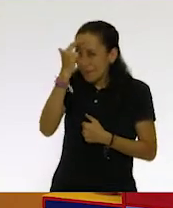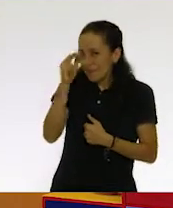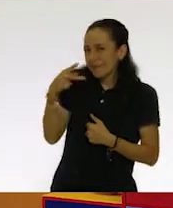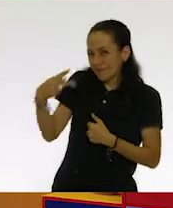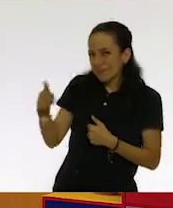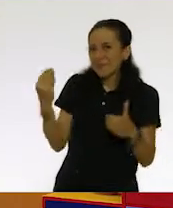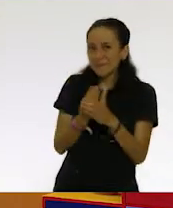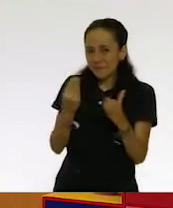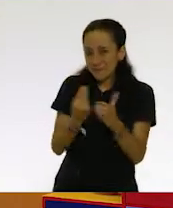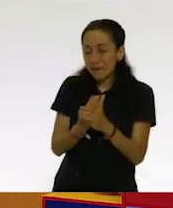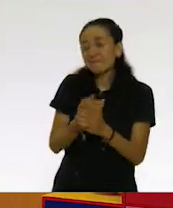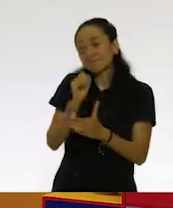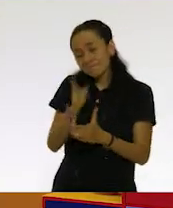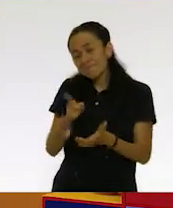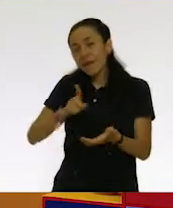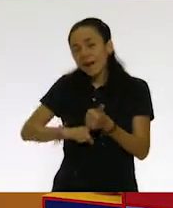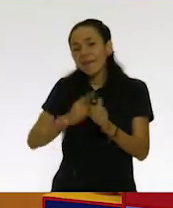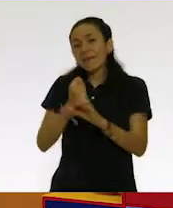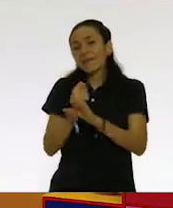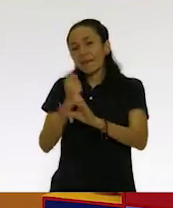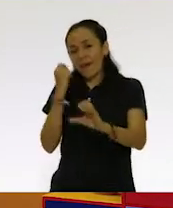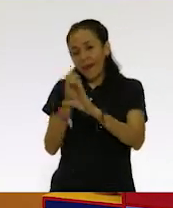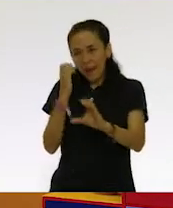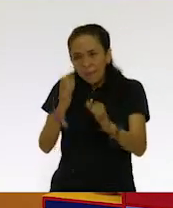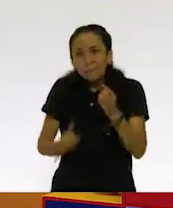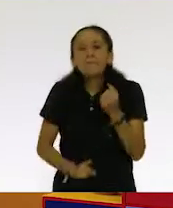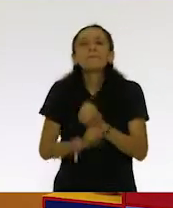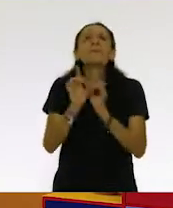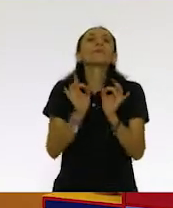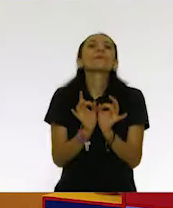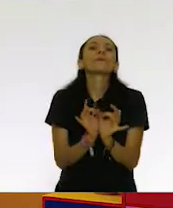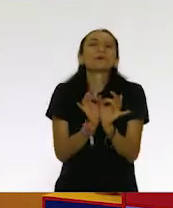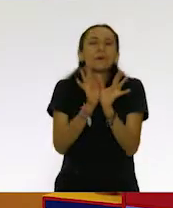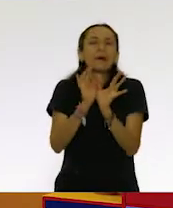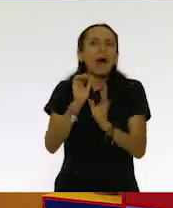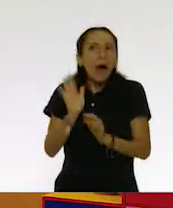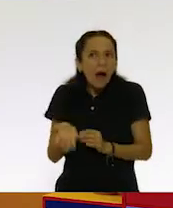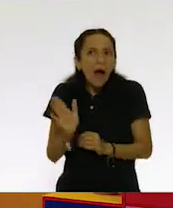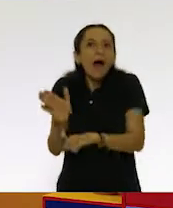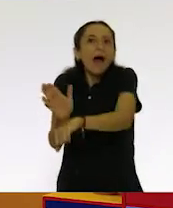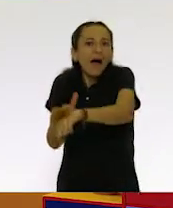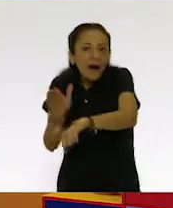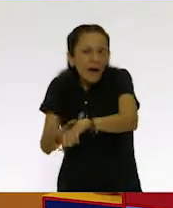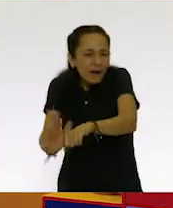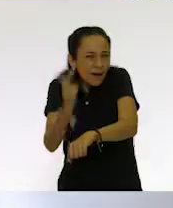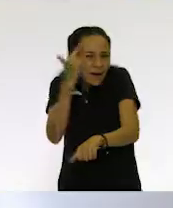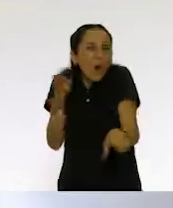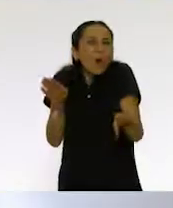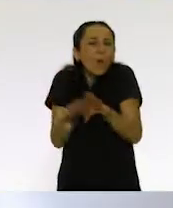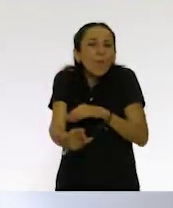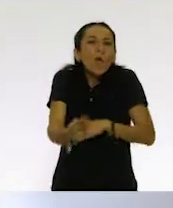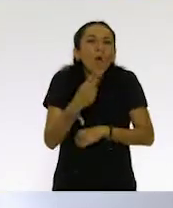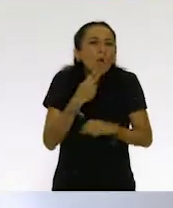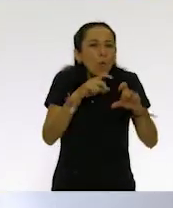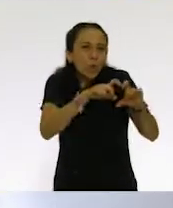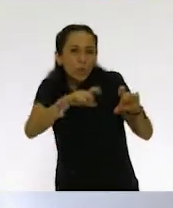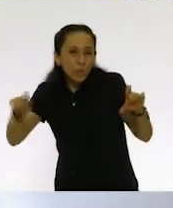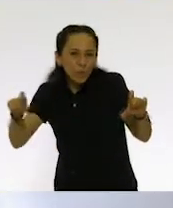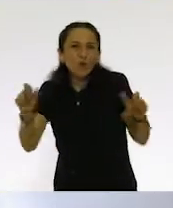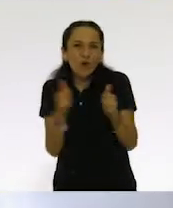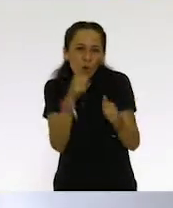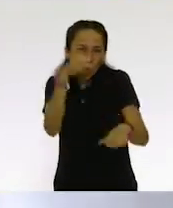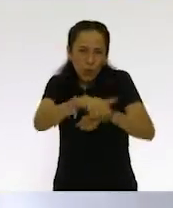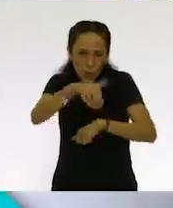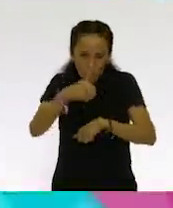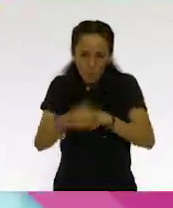inconveniente en el transporte público y nos recordó cómo usar la banda numérica. ¿Te parece si vamos a verlo? Sí, vamos a verlo. Vamos a ver. Moni. Moni, ¿cómo te